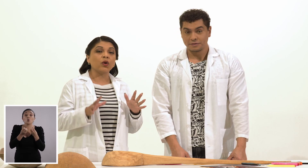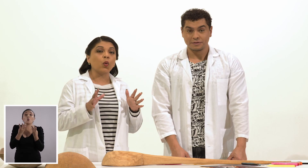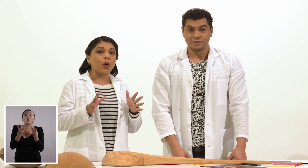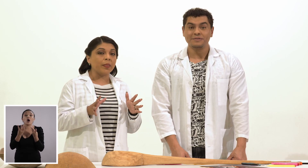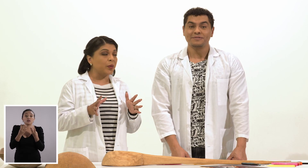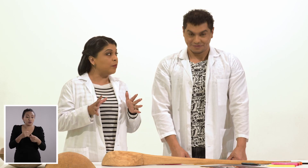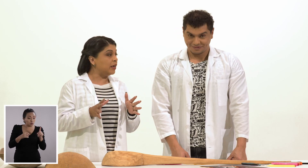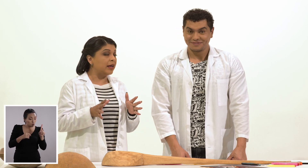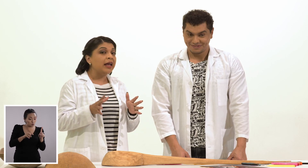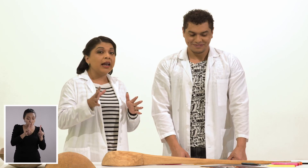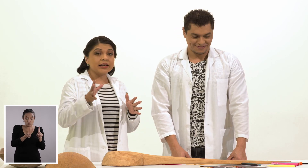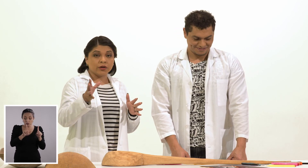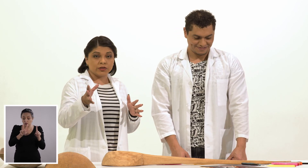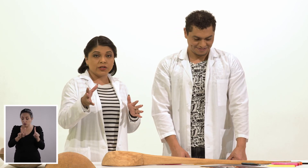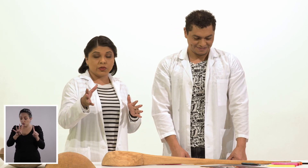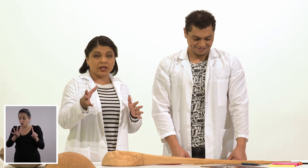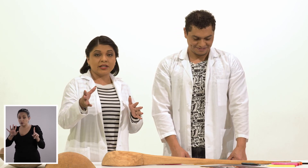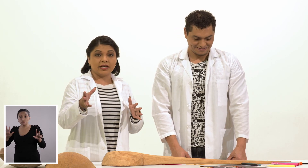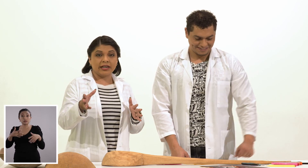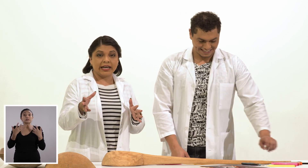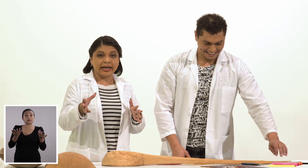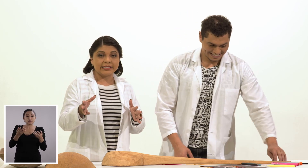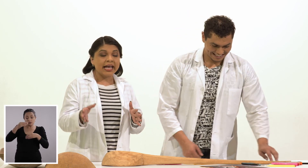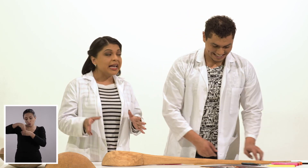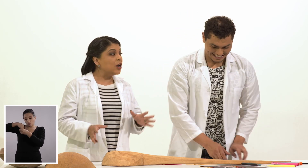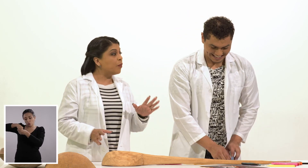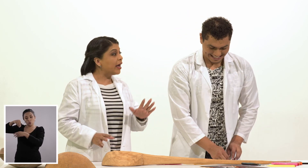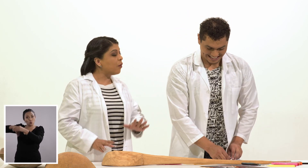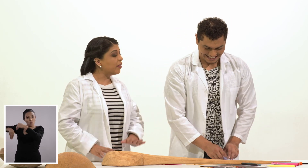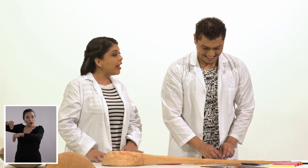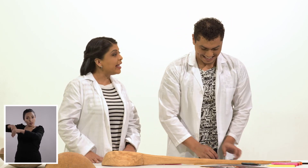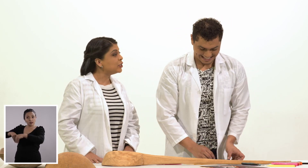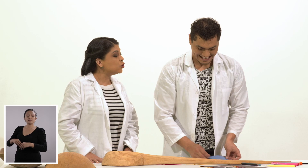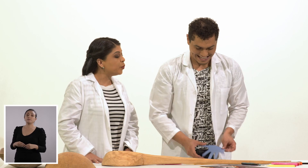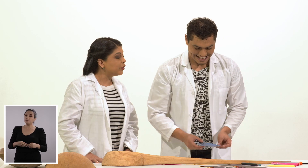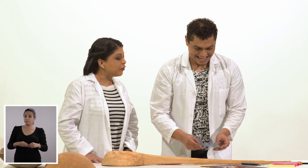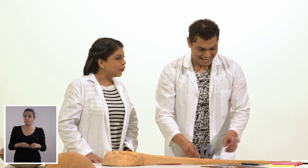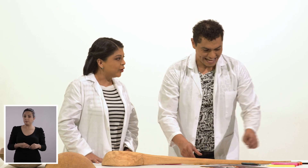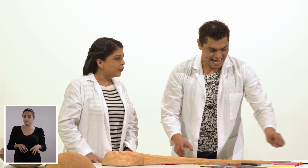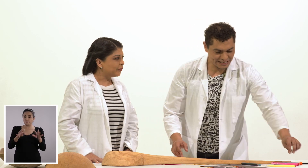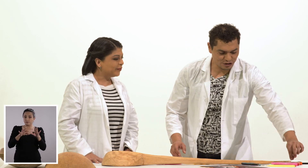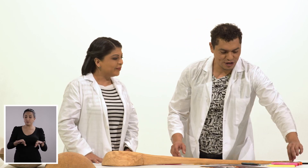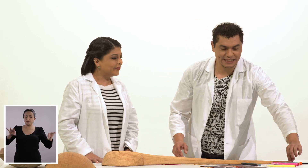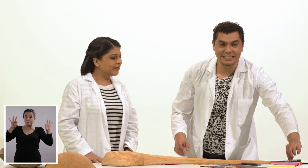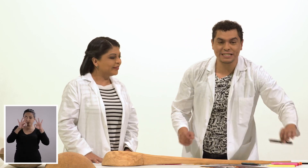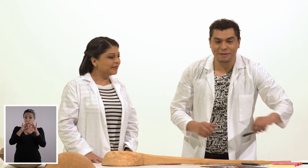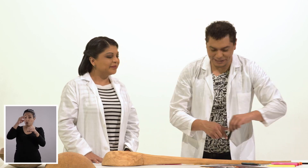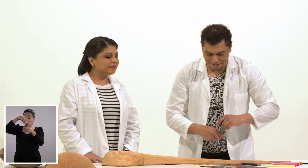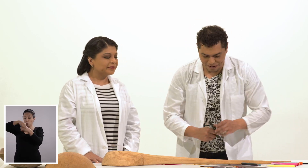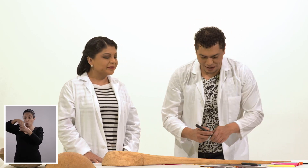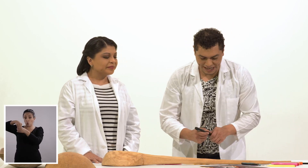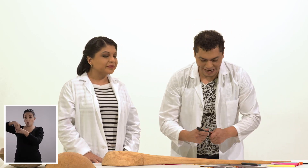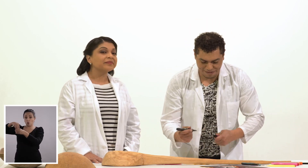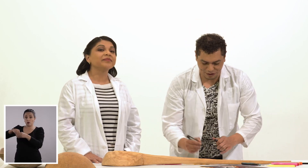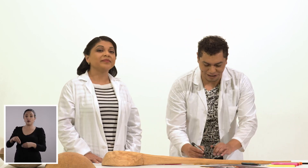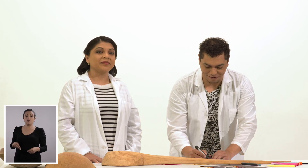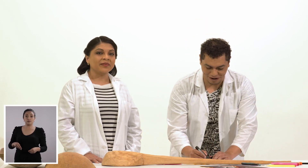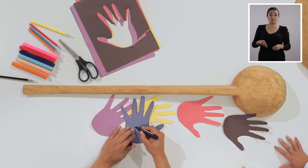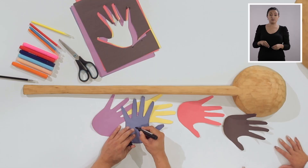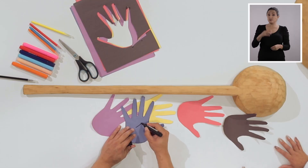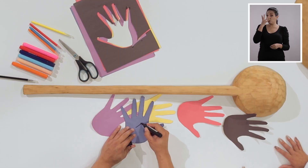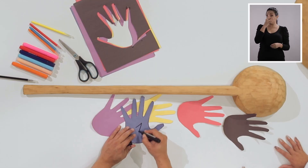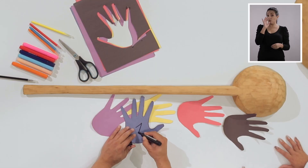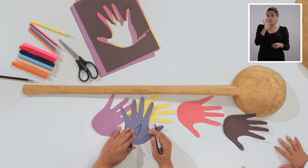para saber cuánto mide las cosas ustedes tienen en casa y lo van a guardar en su portafolio esto es indispensable guardar en el